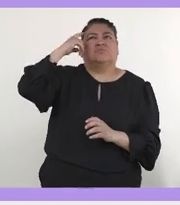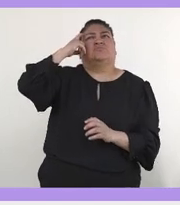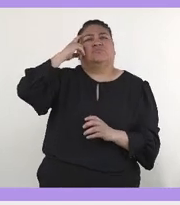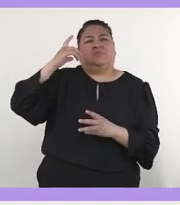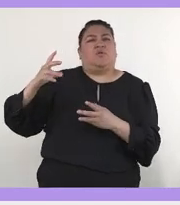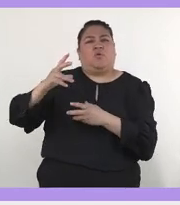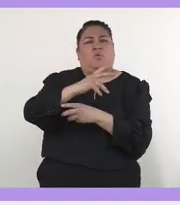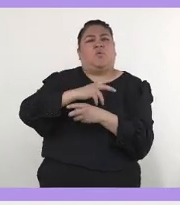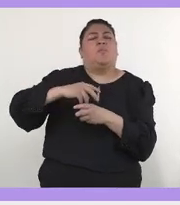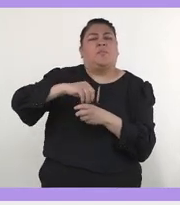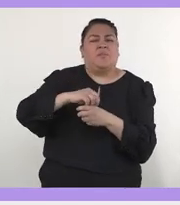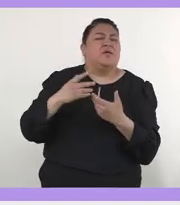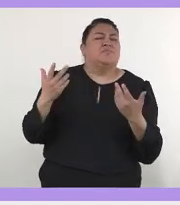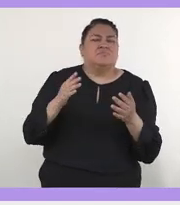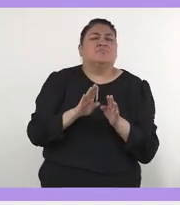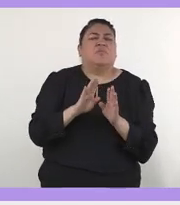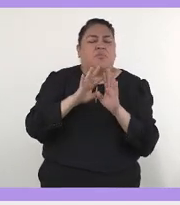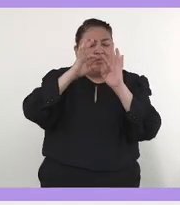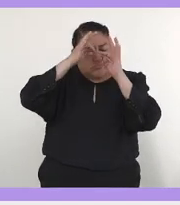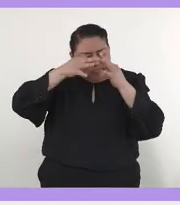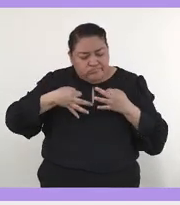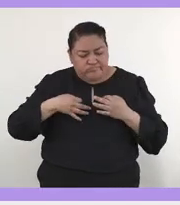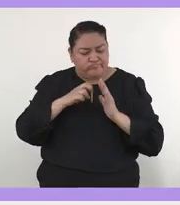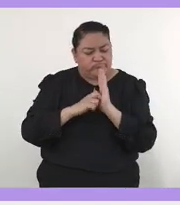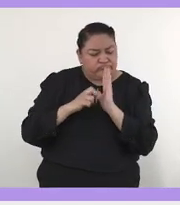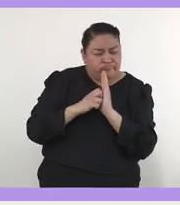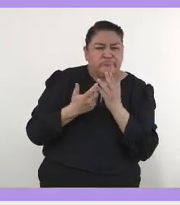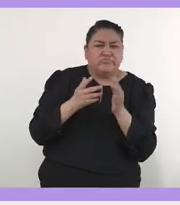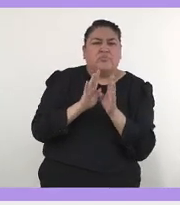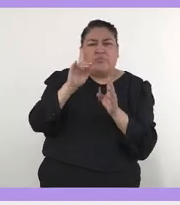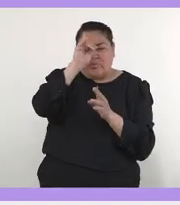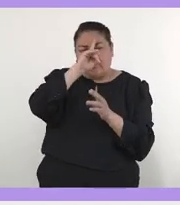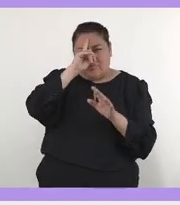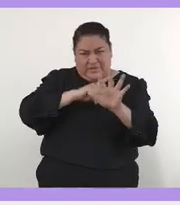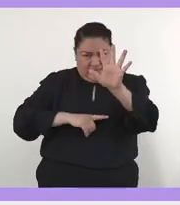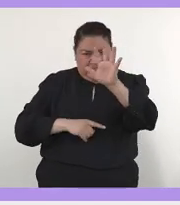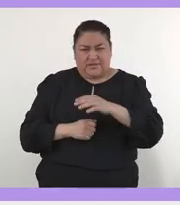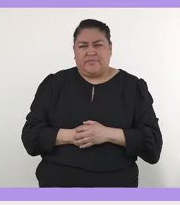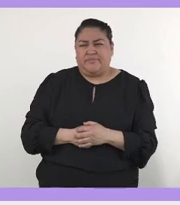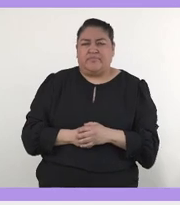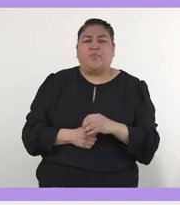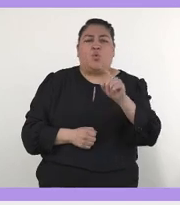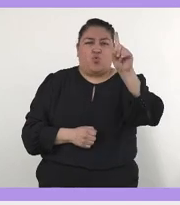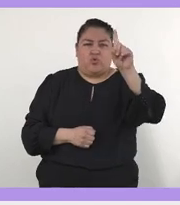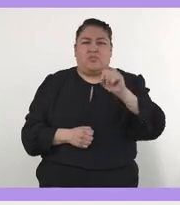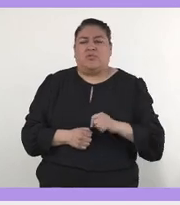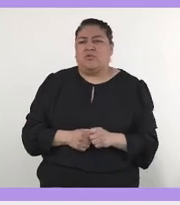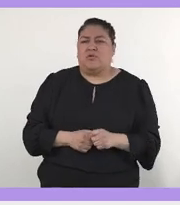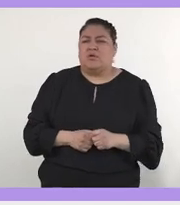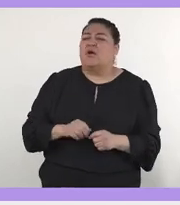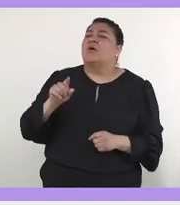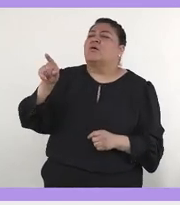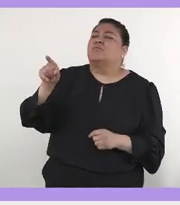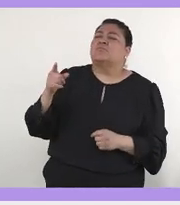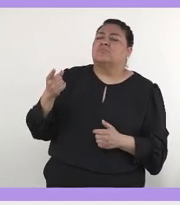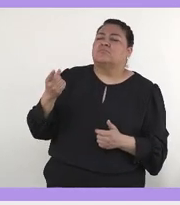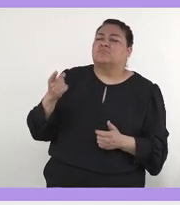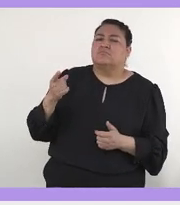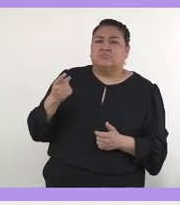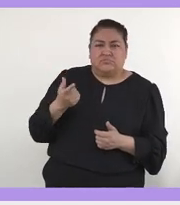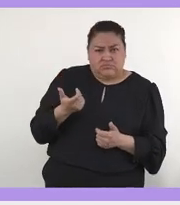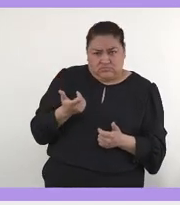un lenguaje en nuestro propio lenguaje y cómo nos relacionamos a través Claro que sí la primera pregunta en el pronombre de las personas